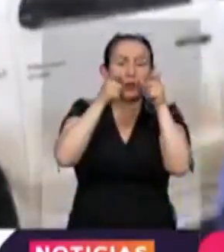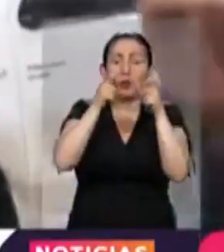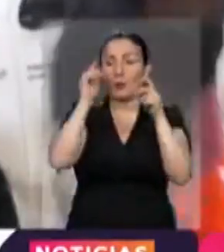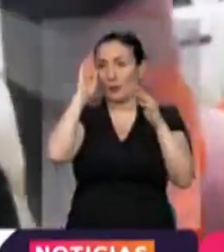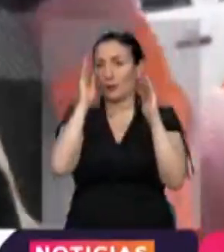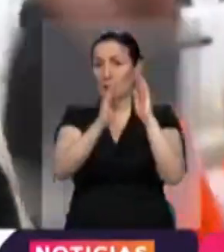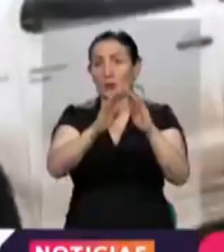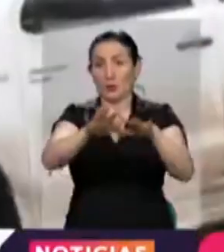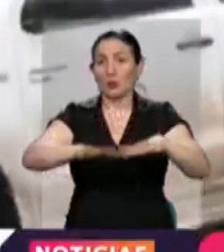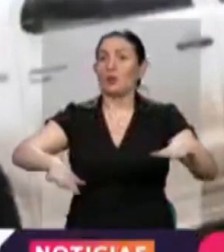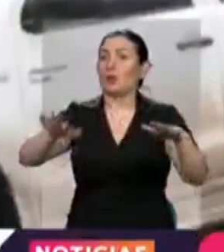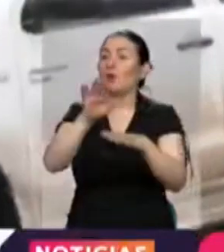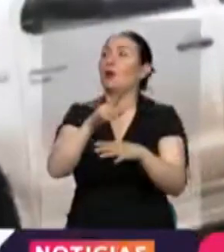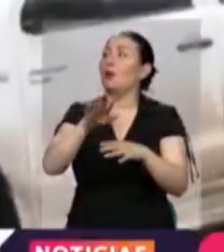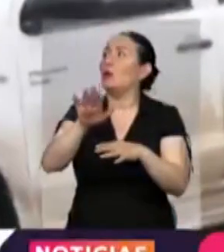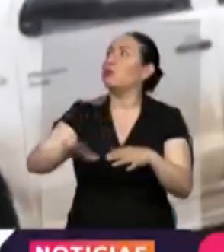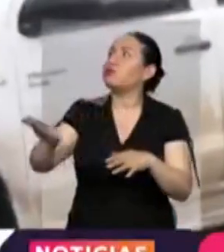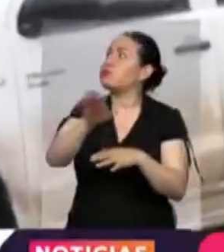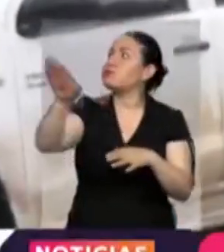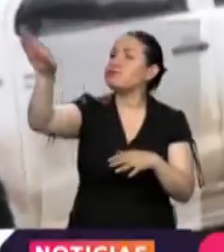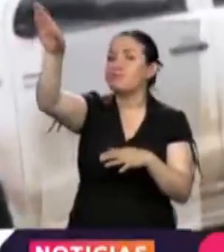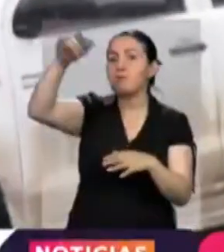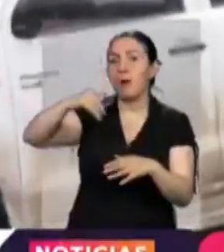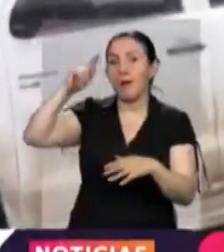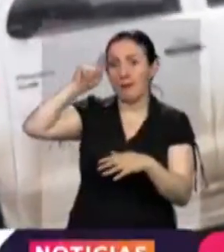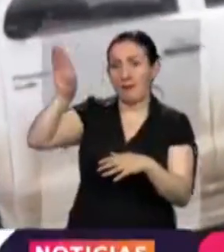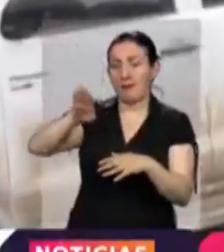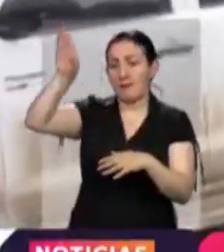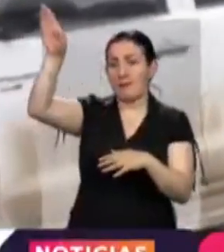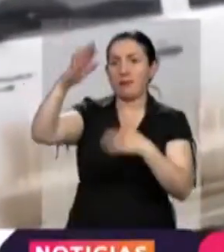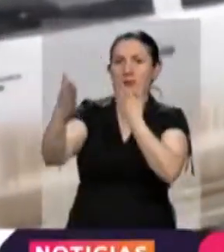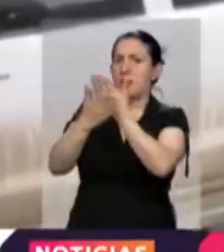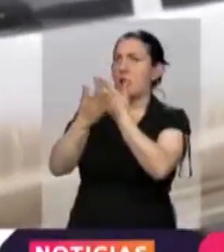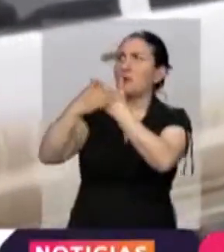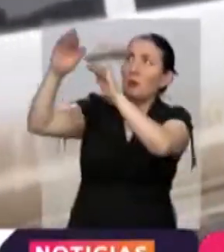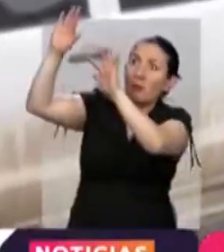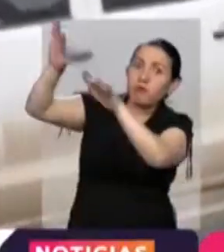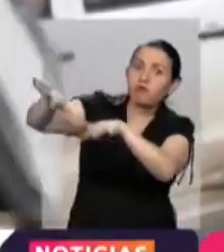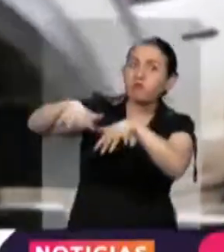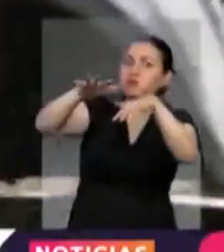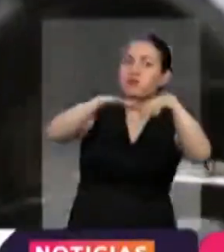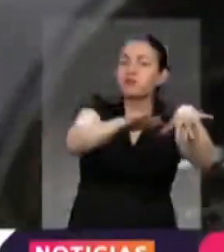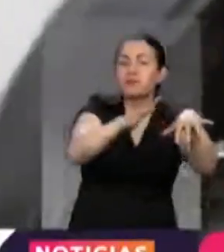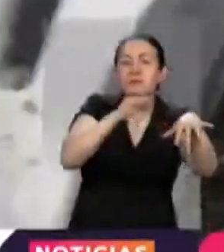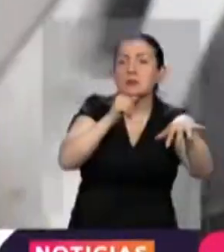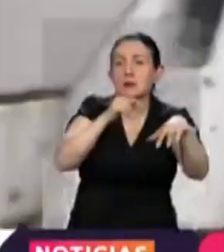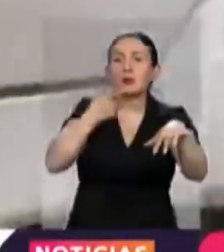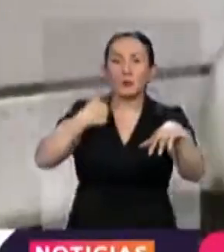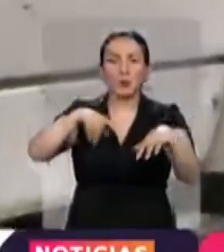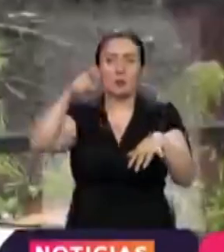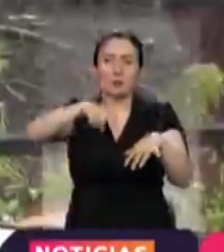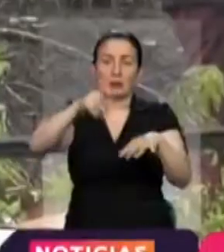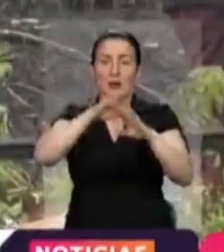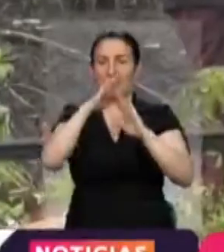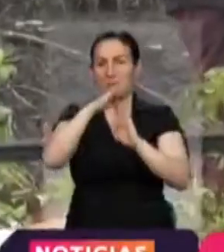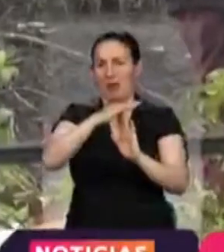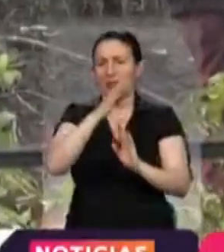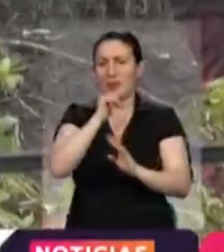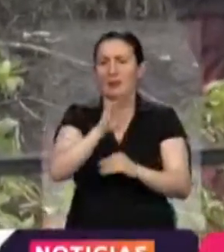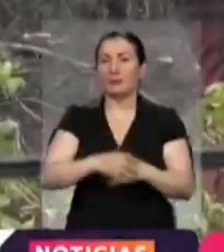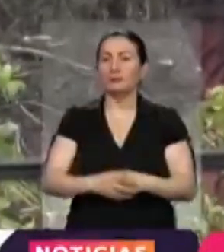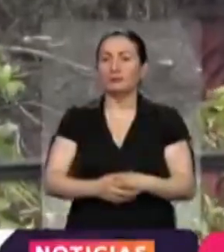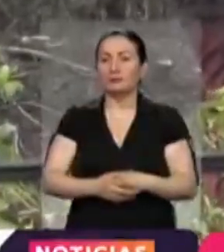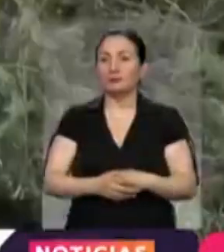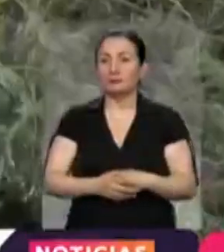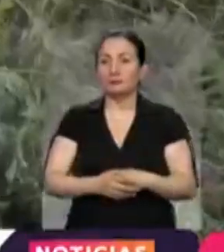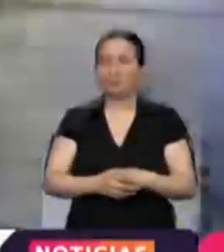en sitio, en la parte de la ladera arriba, y nos han reportado que no hay incrementos de caudales y que no tenemos necesidad de suspensión. Intensifican la